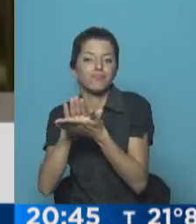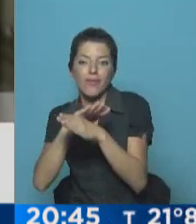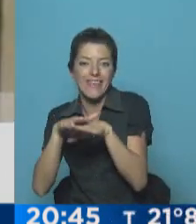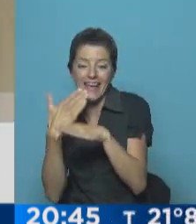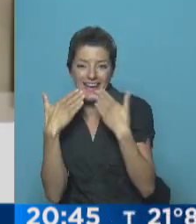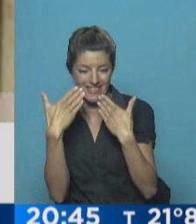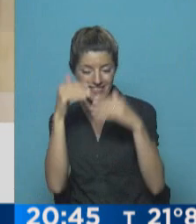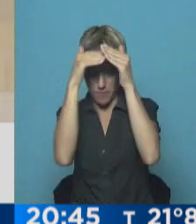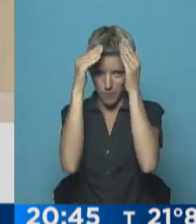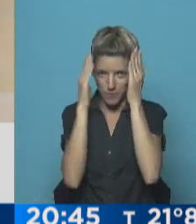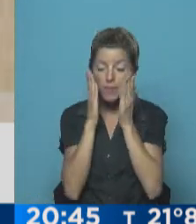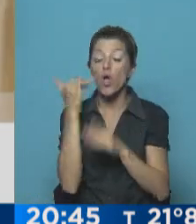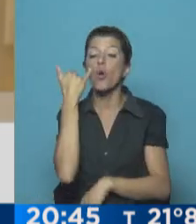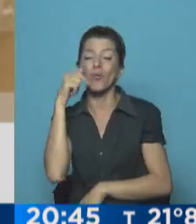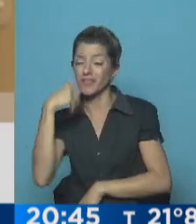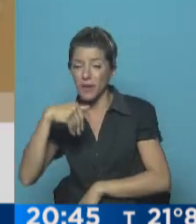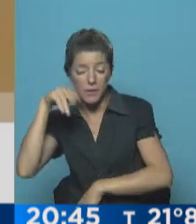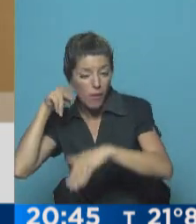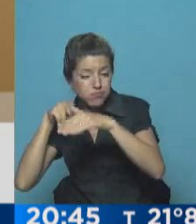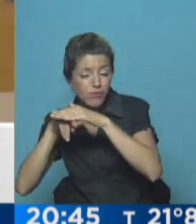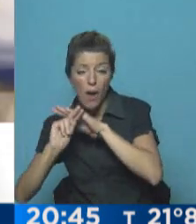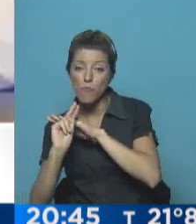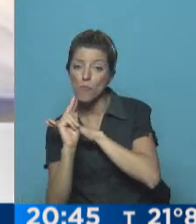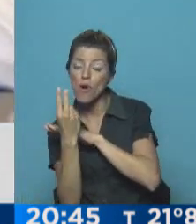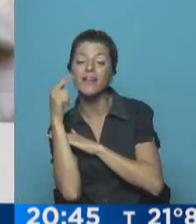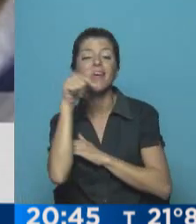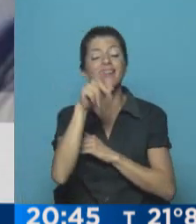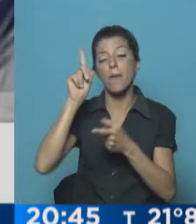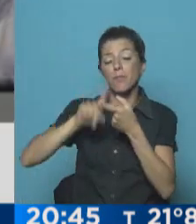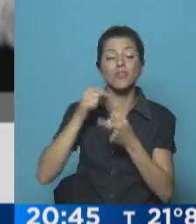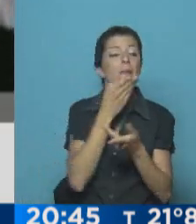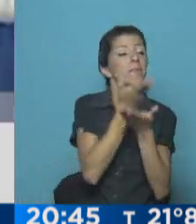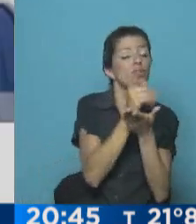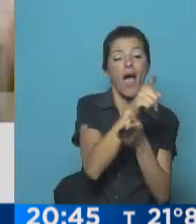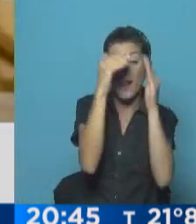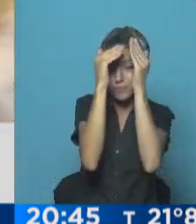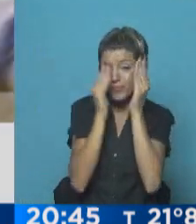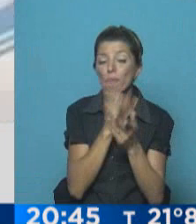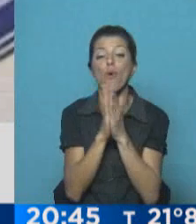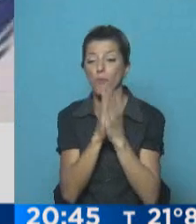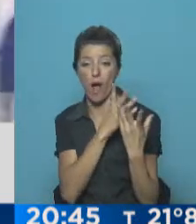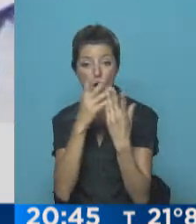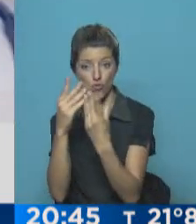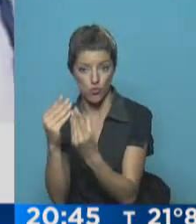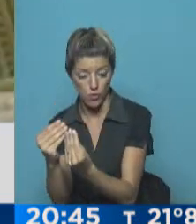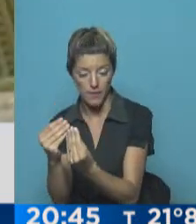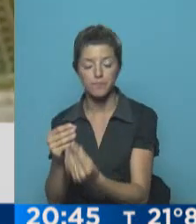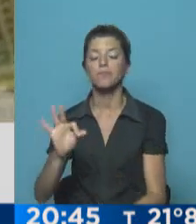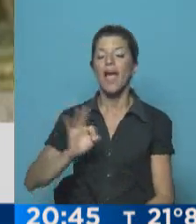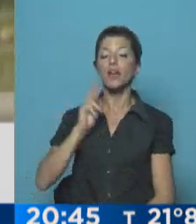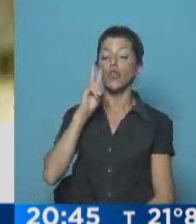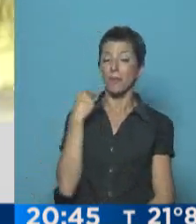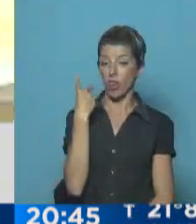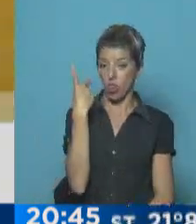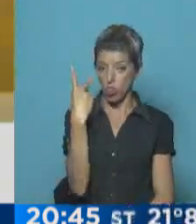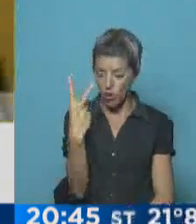estaba muriendo en la mesa de operaciones, su esposa le pidió a la Madre Teresa que interceda. En 2002, el Vaticano reconoció un milagro que